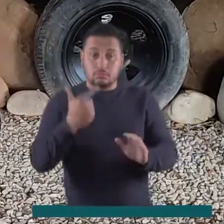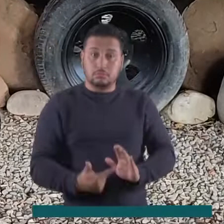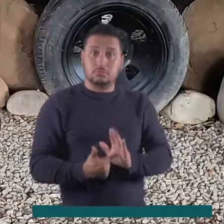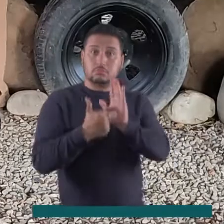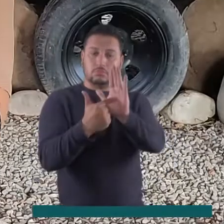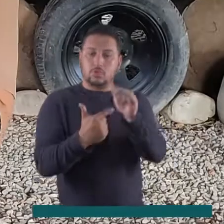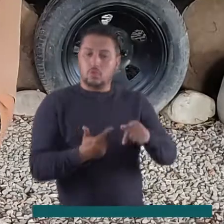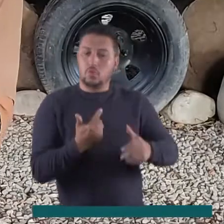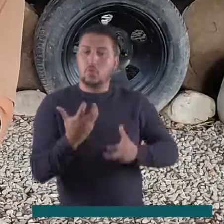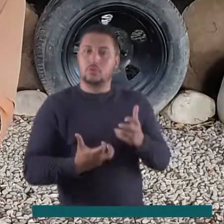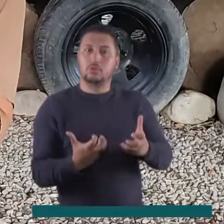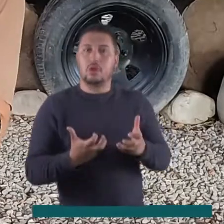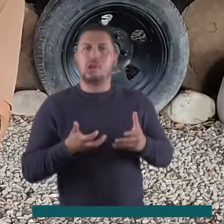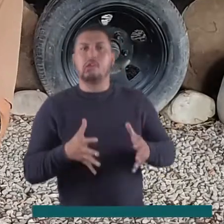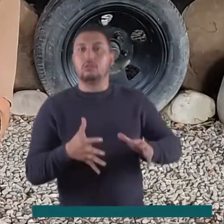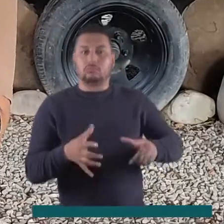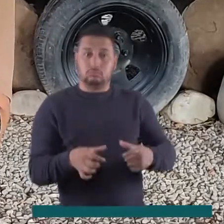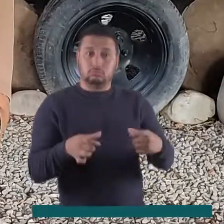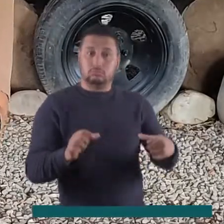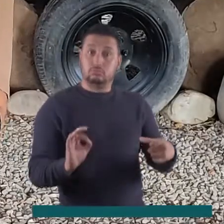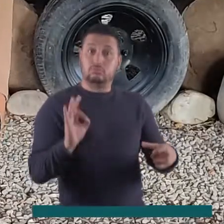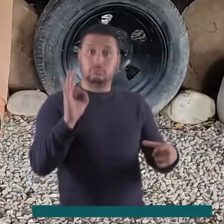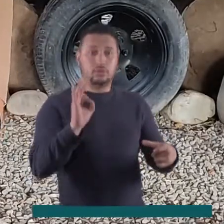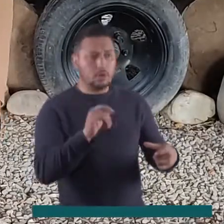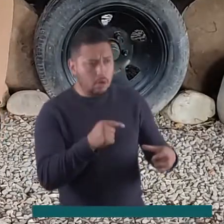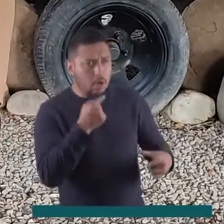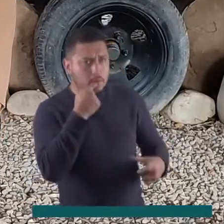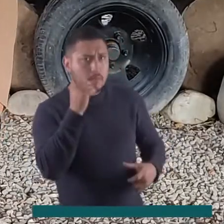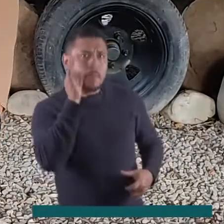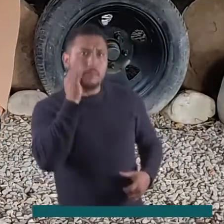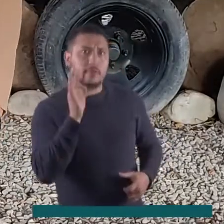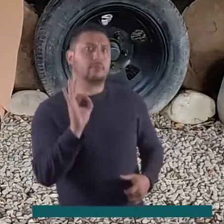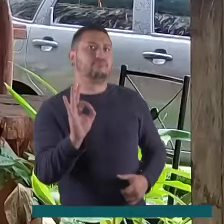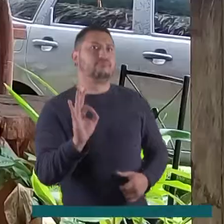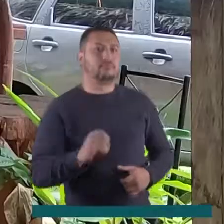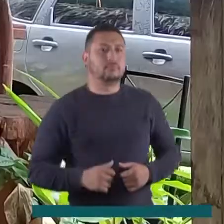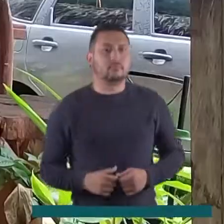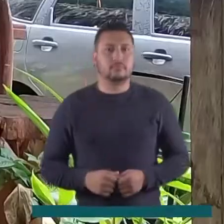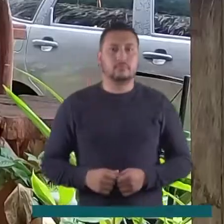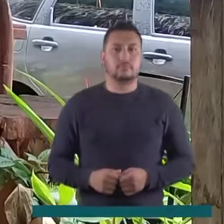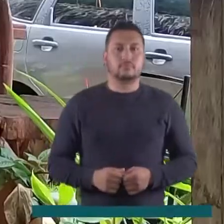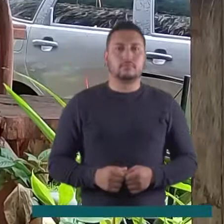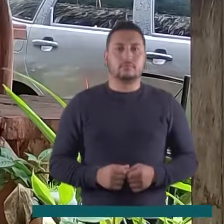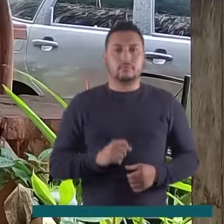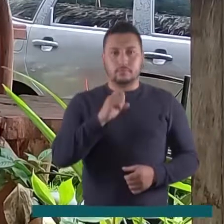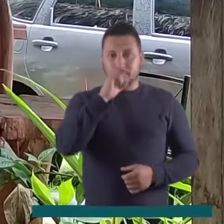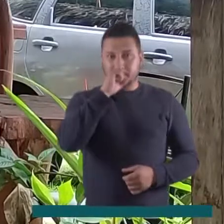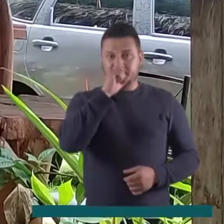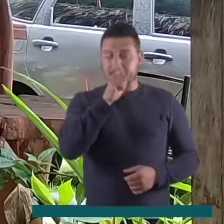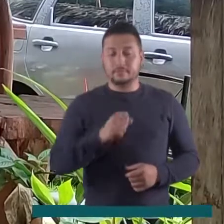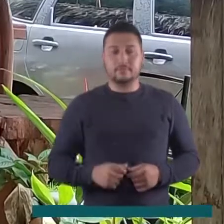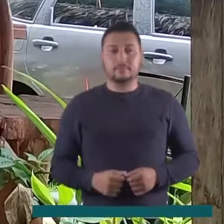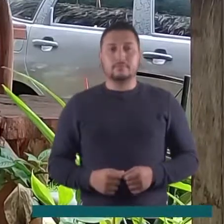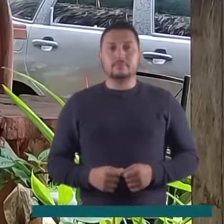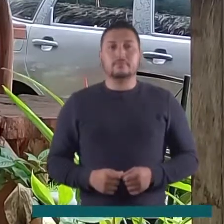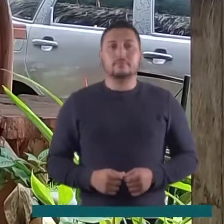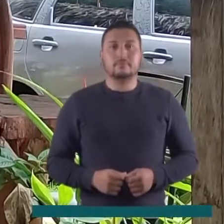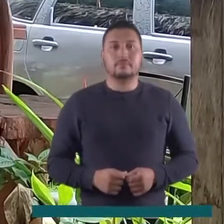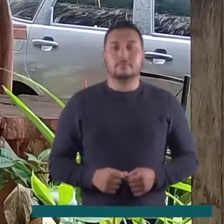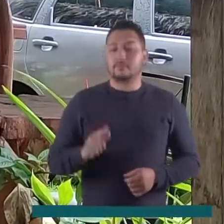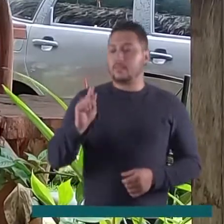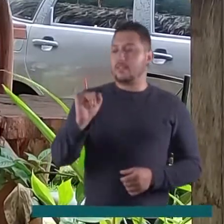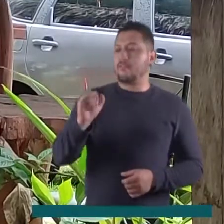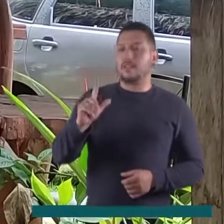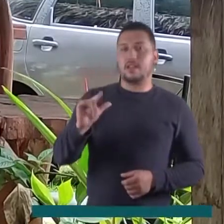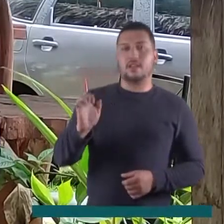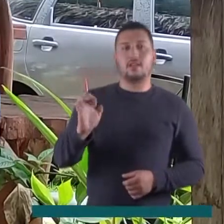Alta Cocina que preparan estos emprendedores están como para chuparse los dedos. Bueno, el filet miñón es un corte madurado,